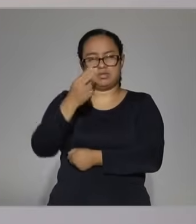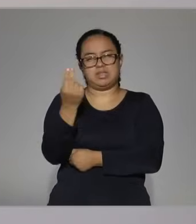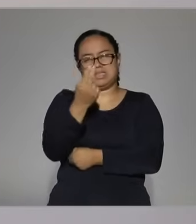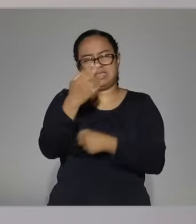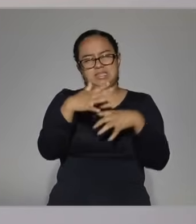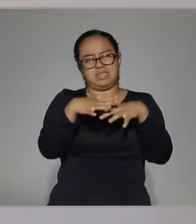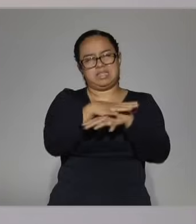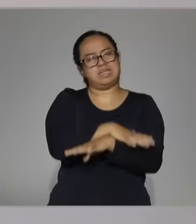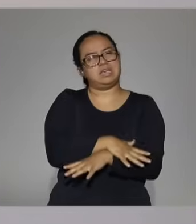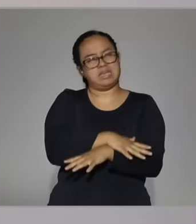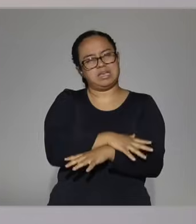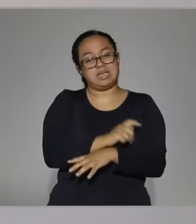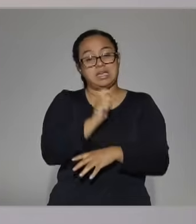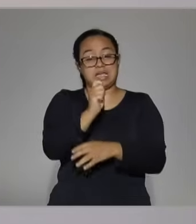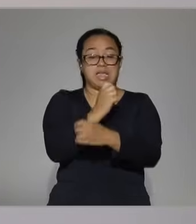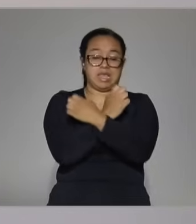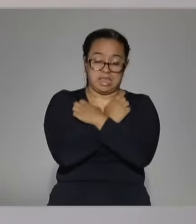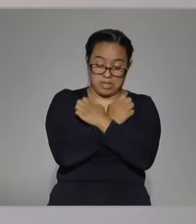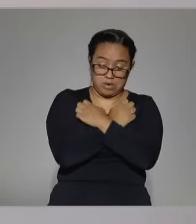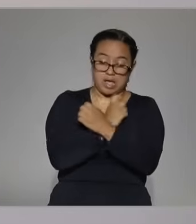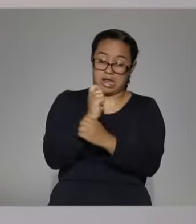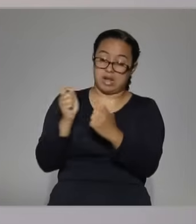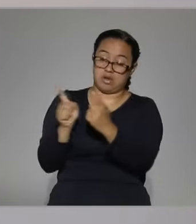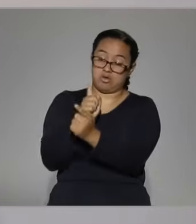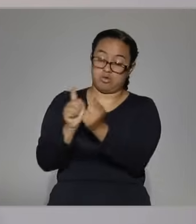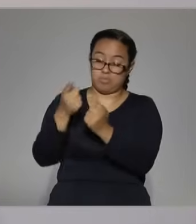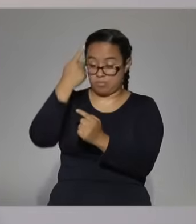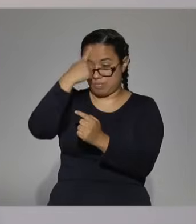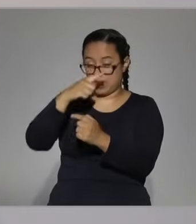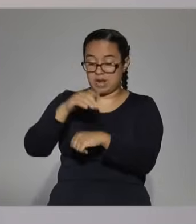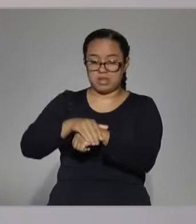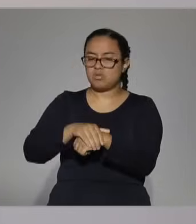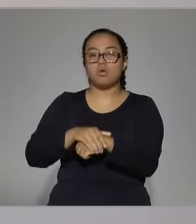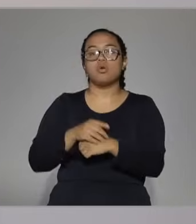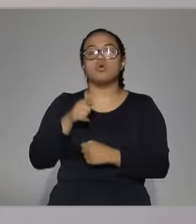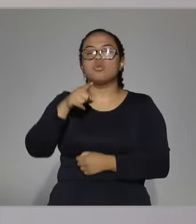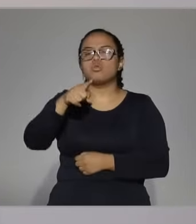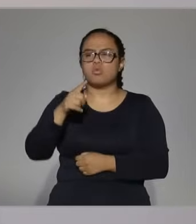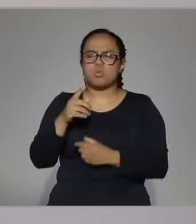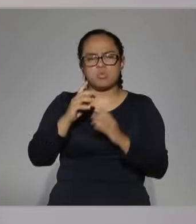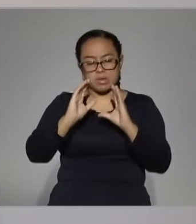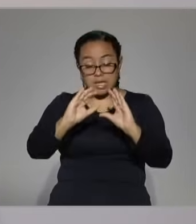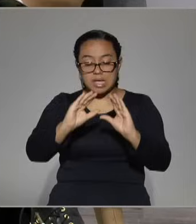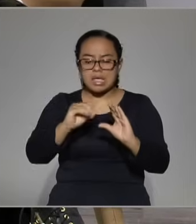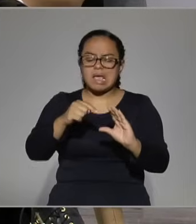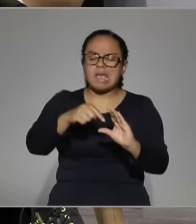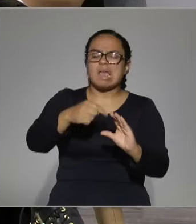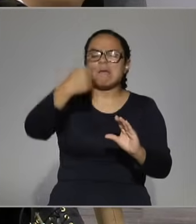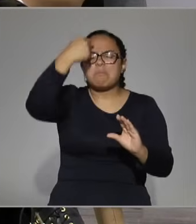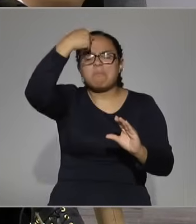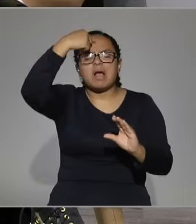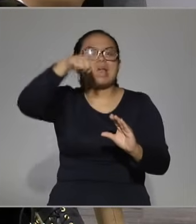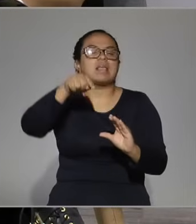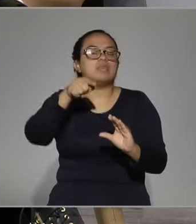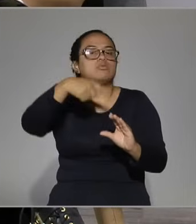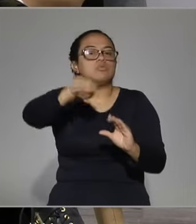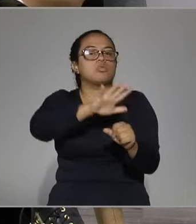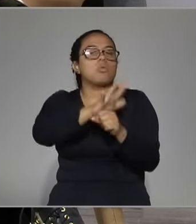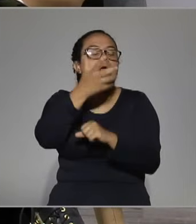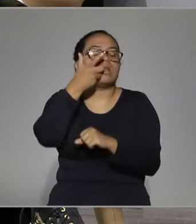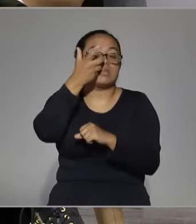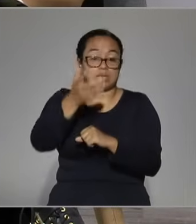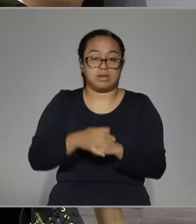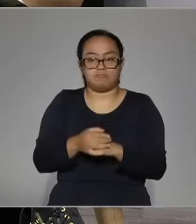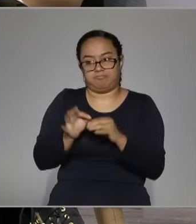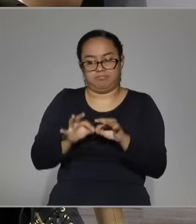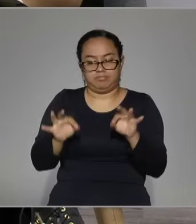términos, no tanto que educar y socializar, sino más bien es, ¿qué buscas con una enseñanza, con un aprendizaje? La idea es que el